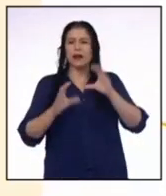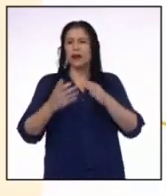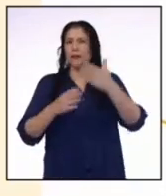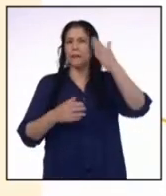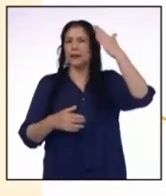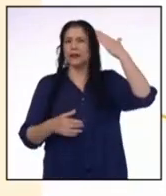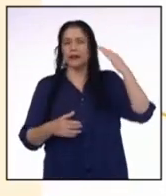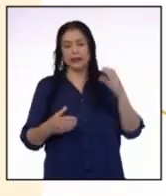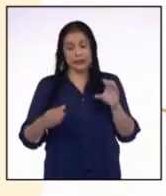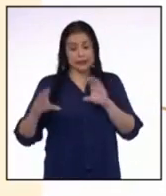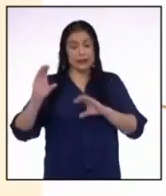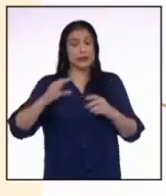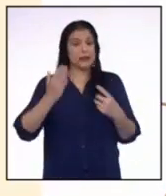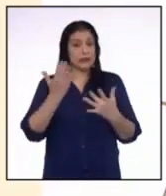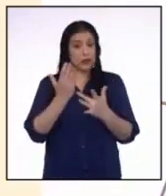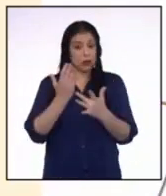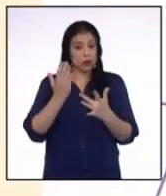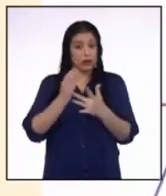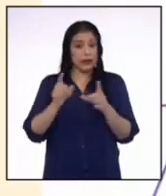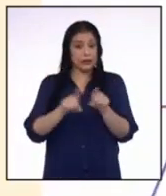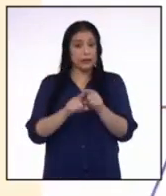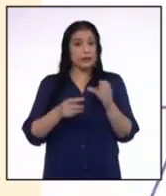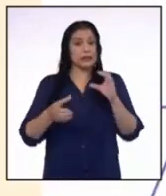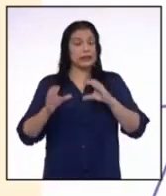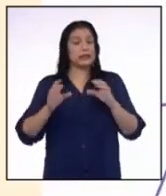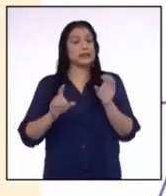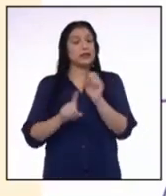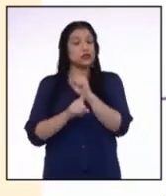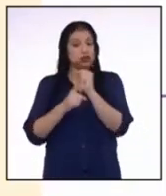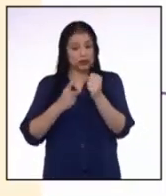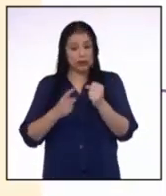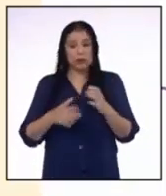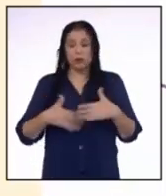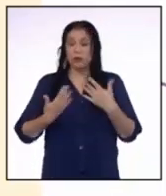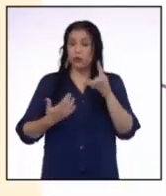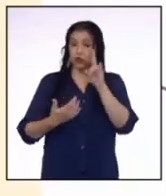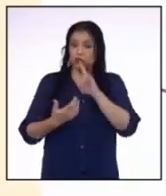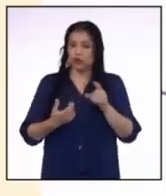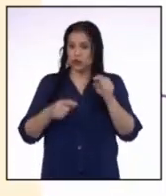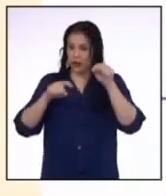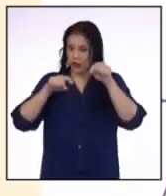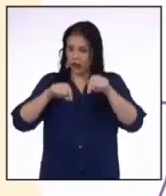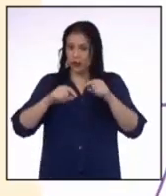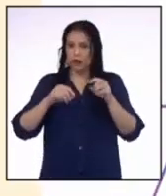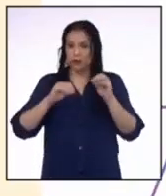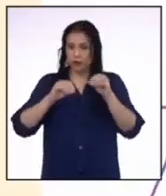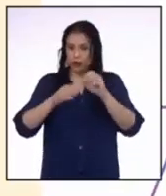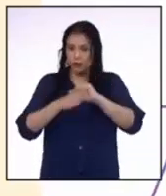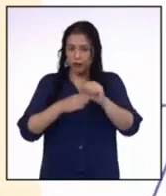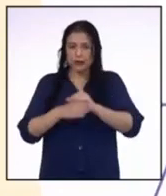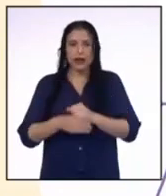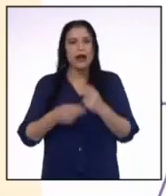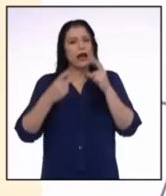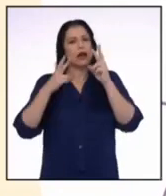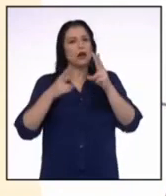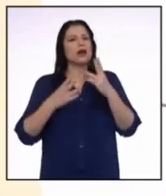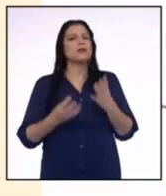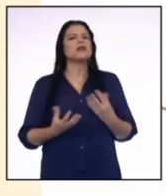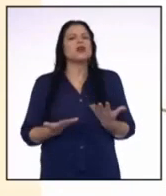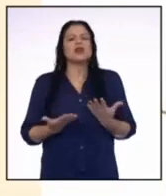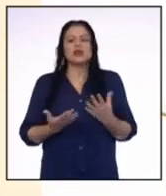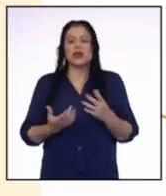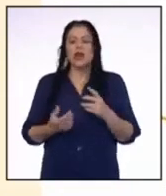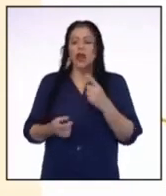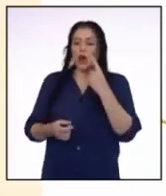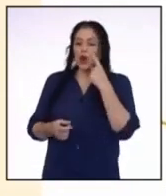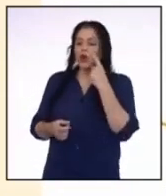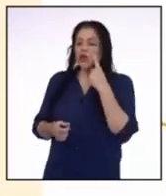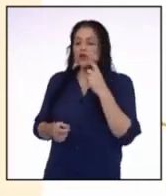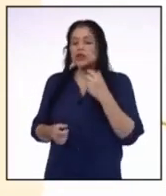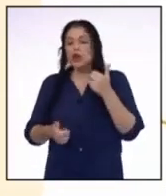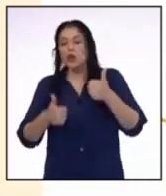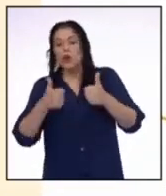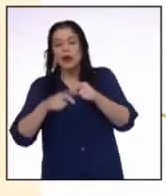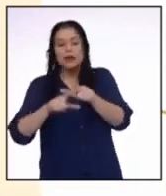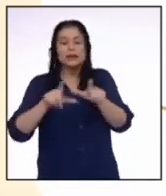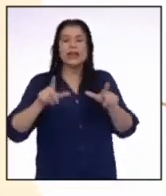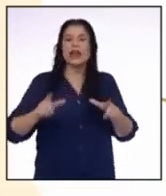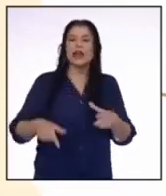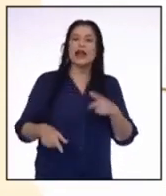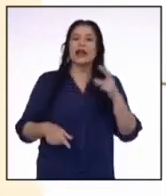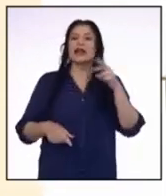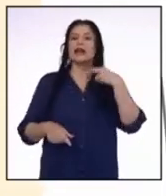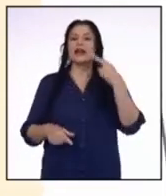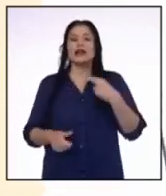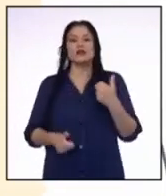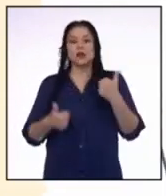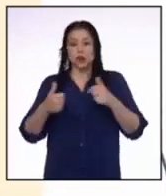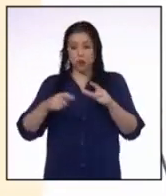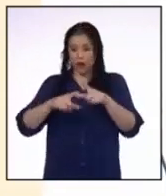programas en Ciencia y Tecnología y Ciencias Sociales nos sirve para esta parte. Lo que vimos aquí es de gran ayuda para ubicar y reconocer el riesgo. Además,